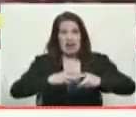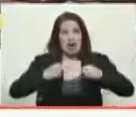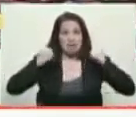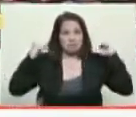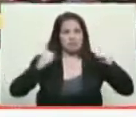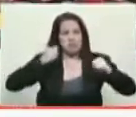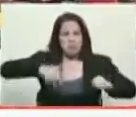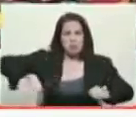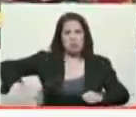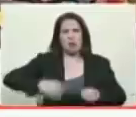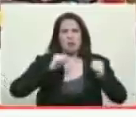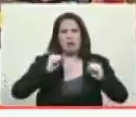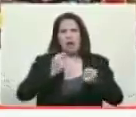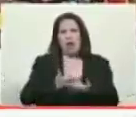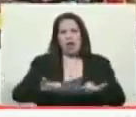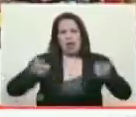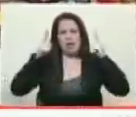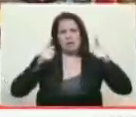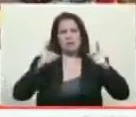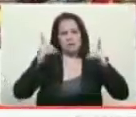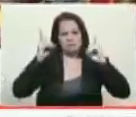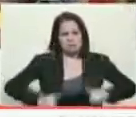dispuesto a ser libre.